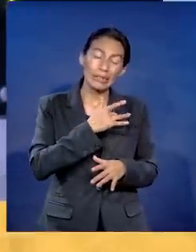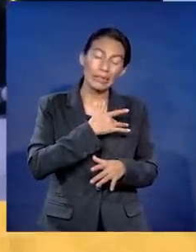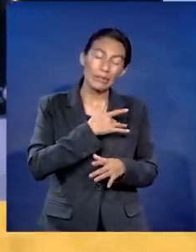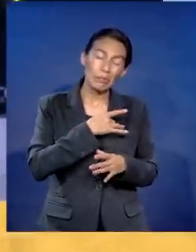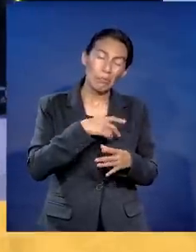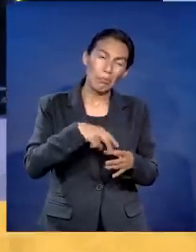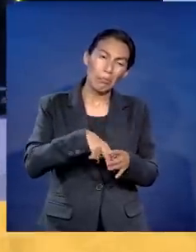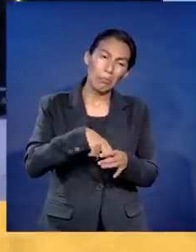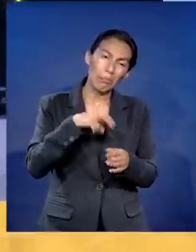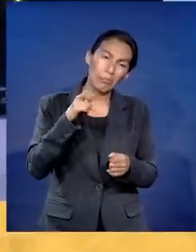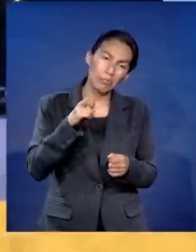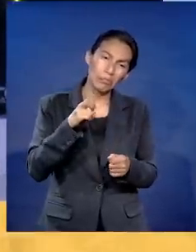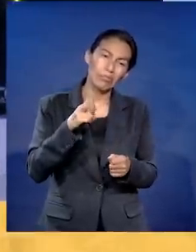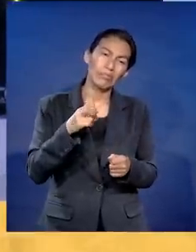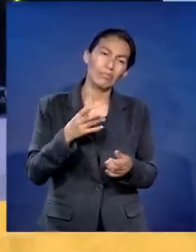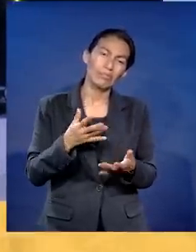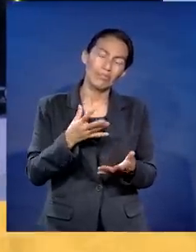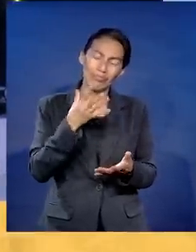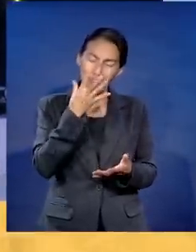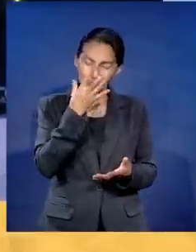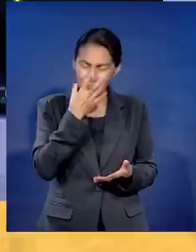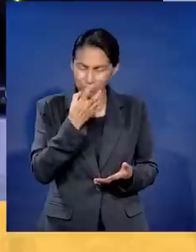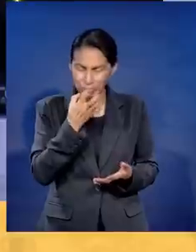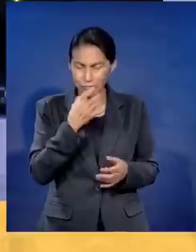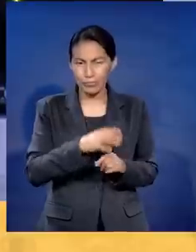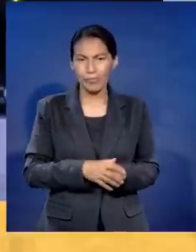tragedias cuando hay vacío en el corazón.